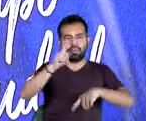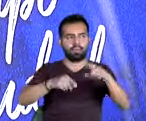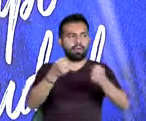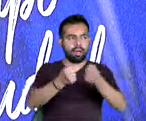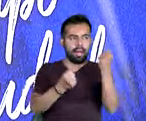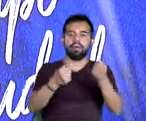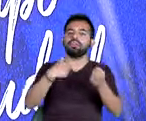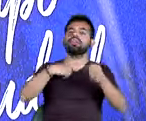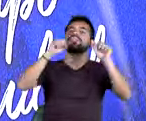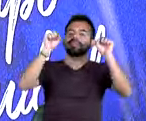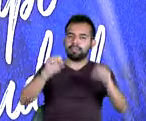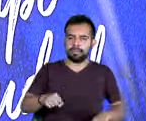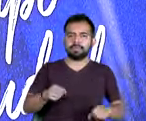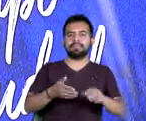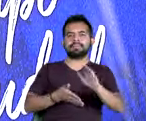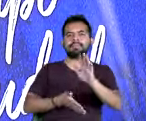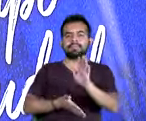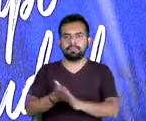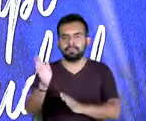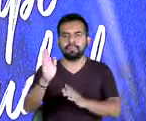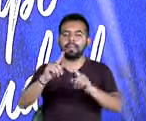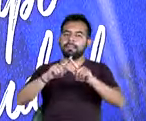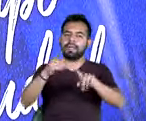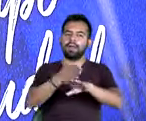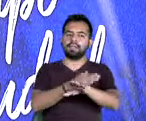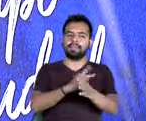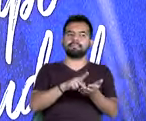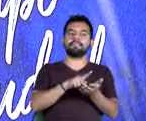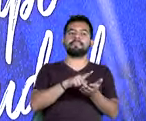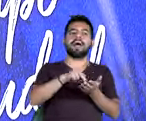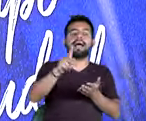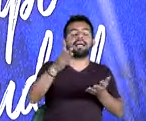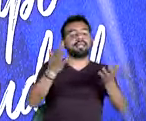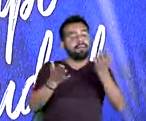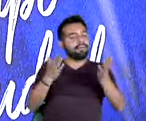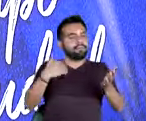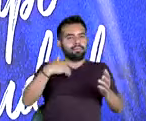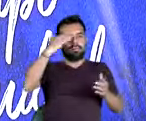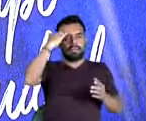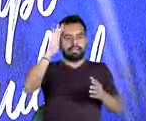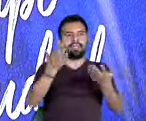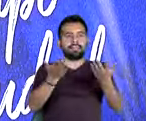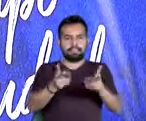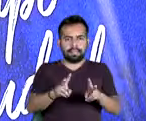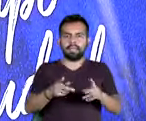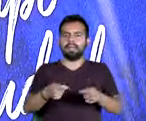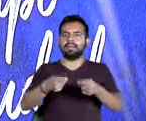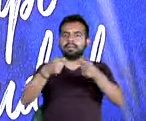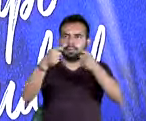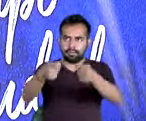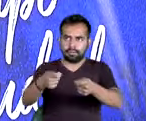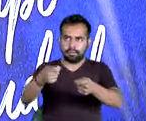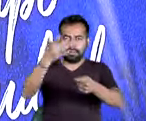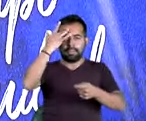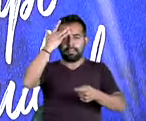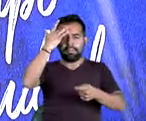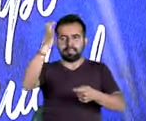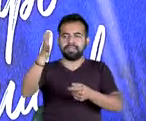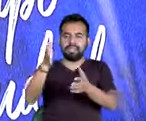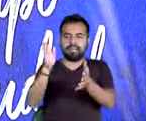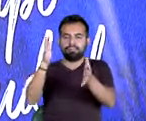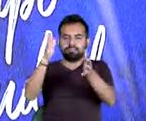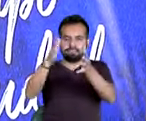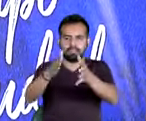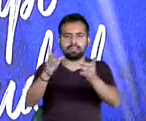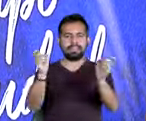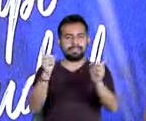puedo salir. Y por lo tanto, ¿no es cierto?, esto también es una cosa que alimenta los recursos para una movilidad sostenible. Para que lleguemos a ese punto, hay un